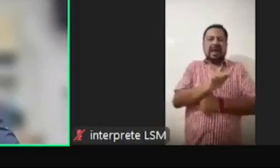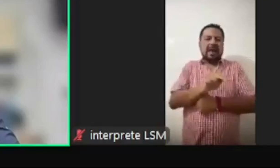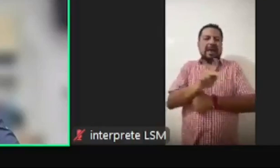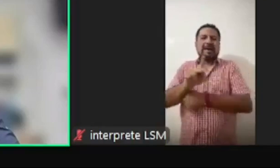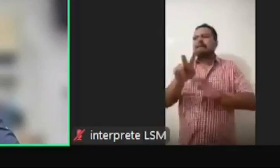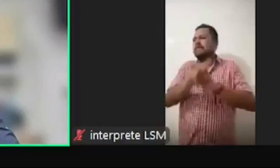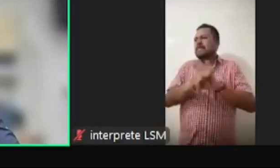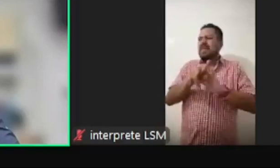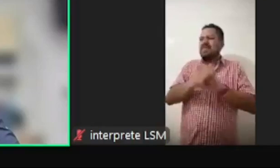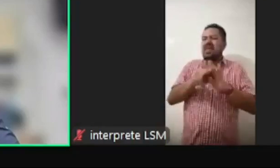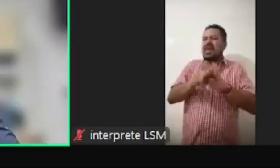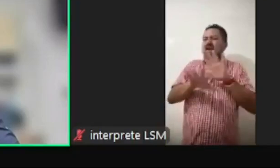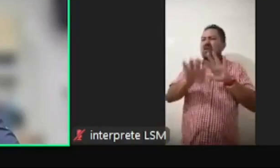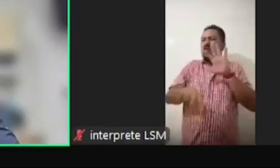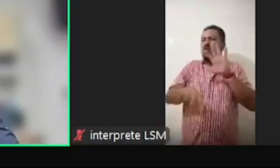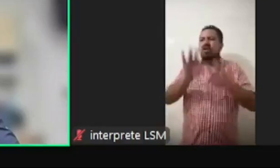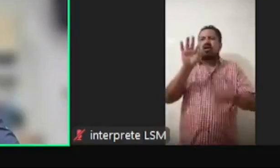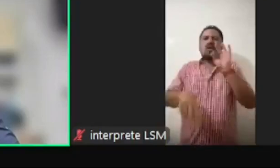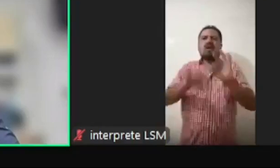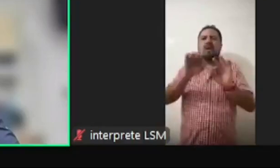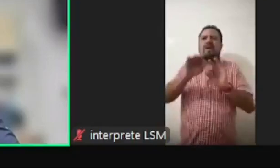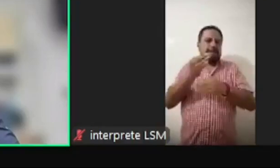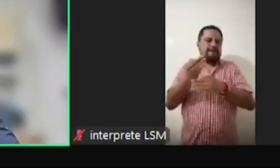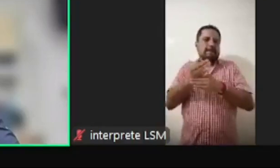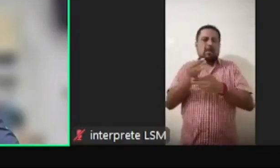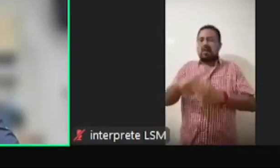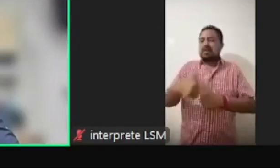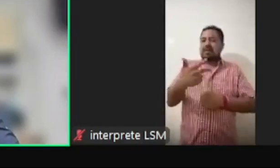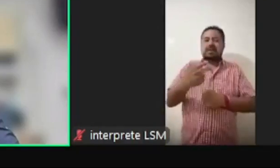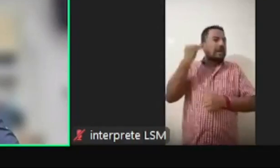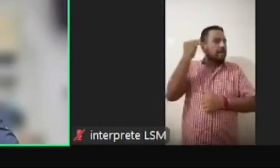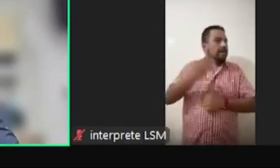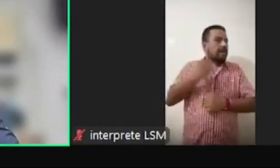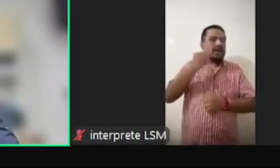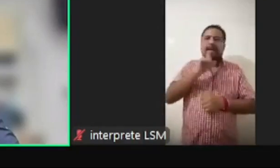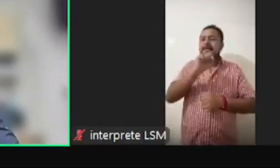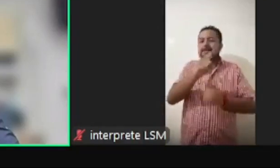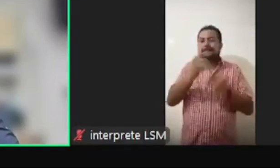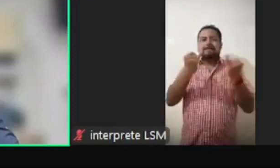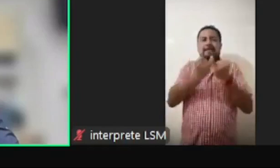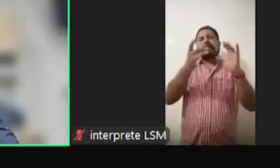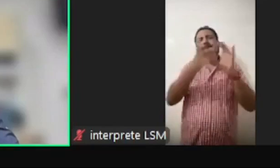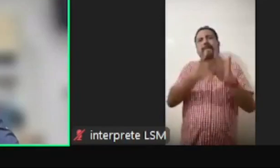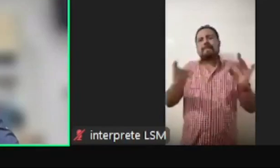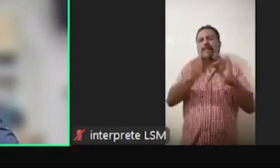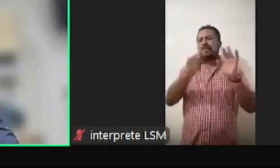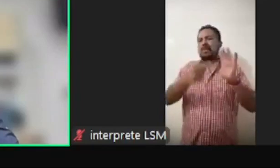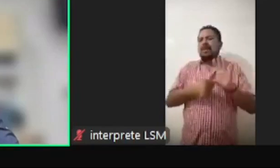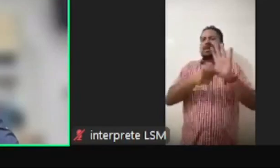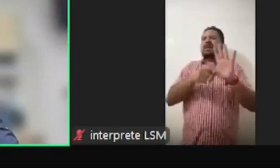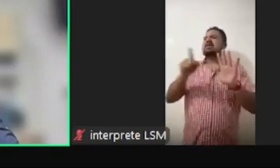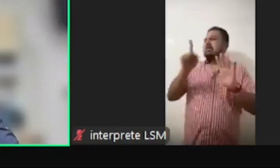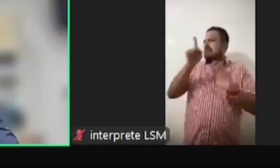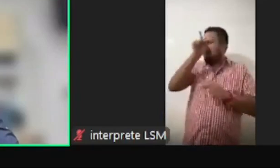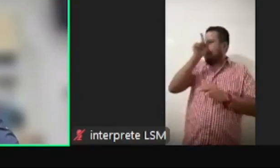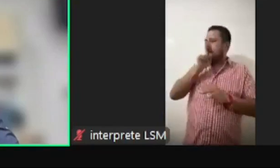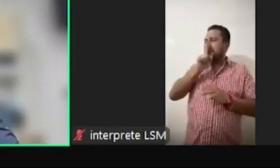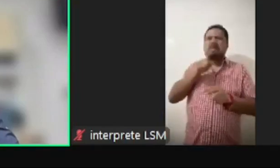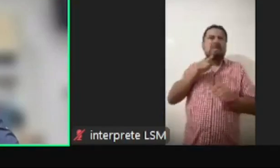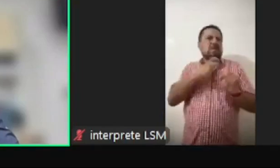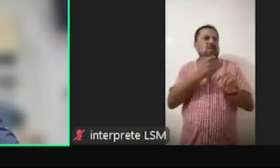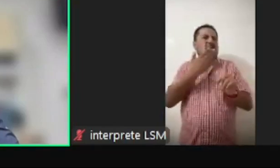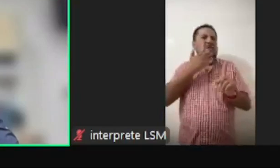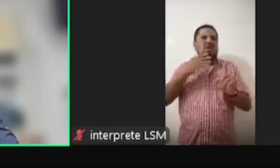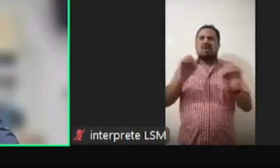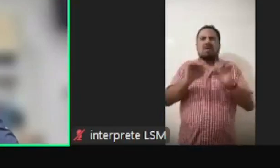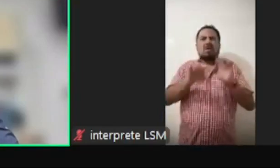proceso de insaculación de Morena, realizado el 13 de marzo, del mismo se desprende que el promovente miente, pues este ni siquiera salió insaculado como